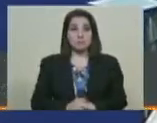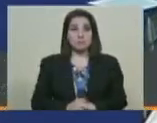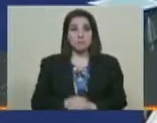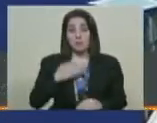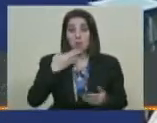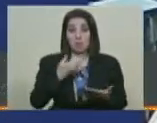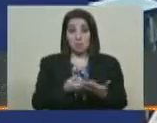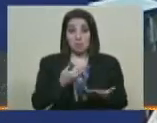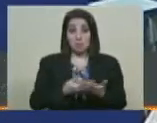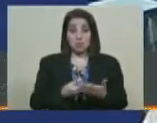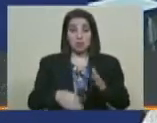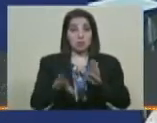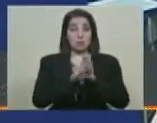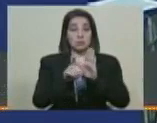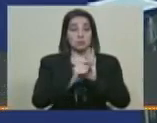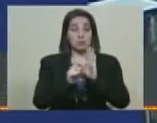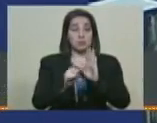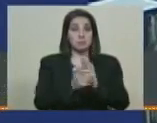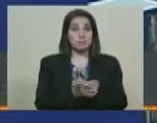Propongo que lo constituyamos